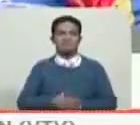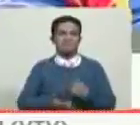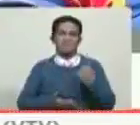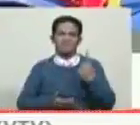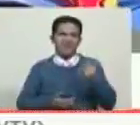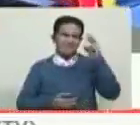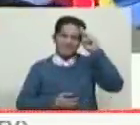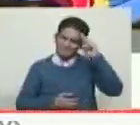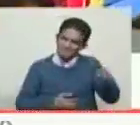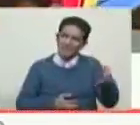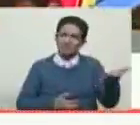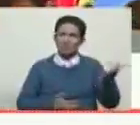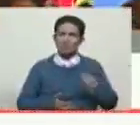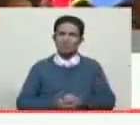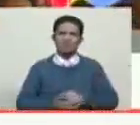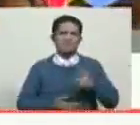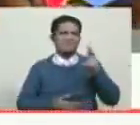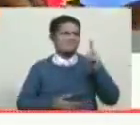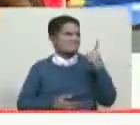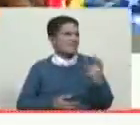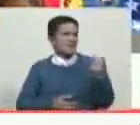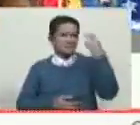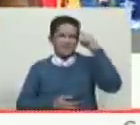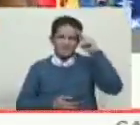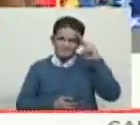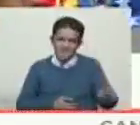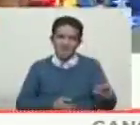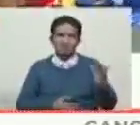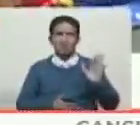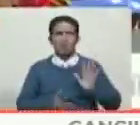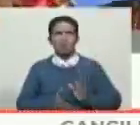Inmorales. Absolutamente inmorales.